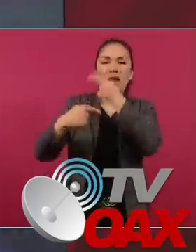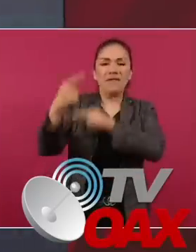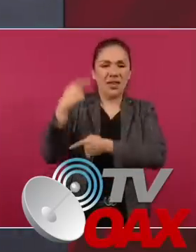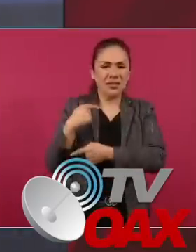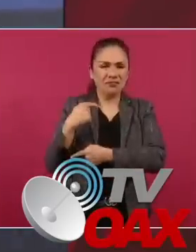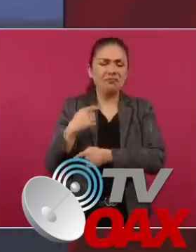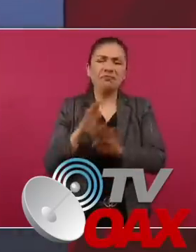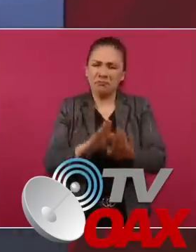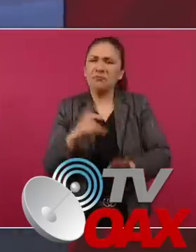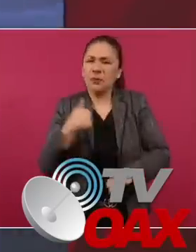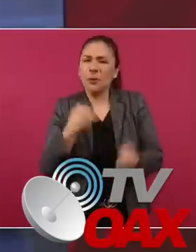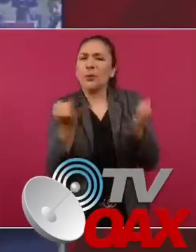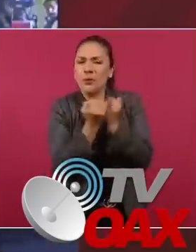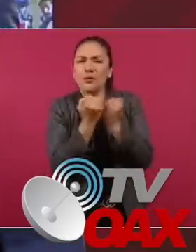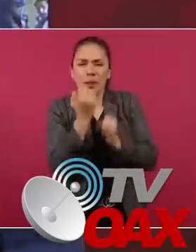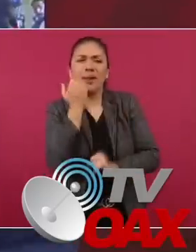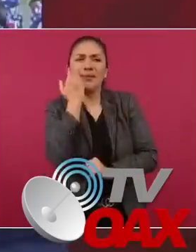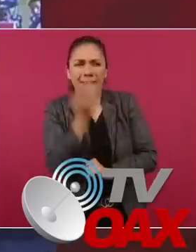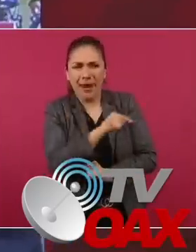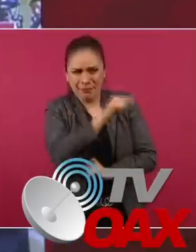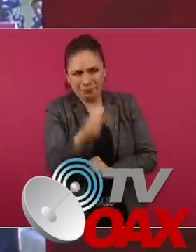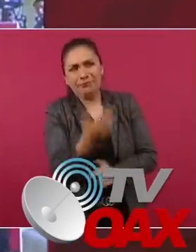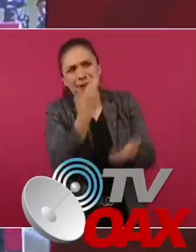Yo también quiero que regrese.